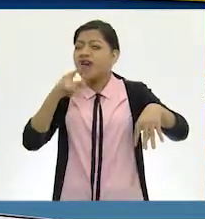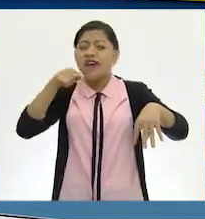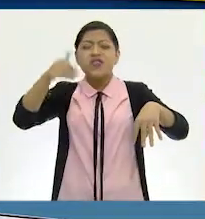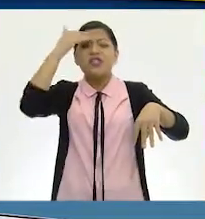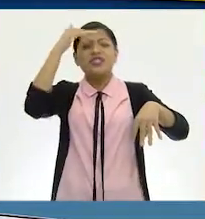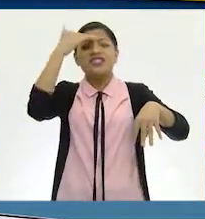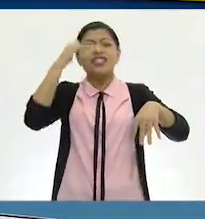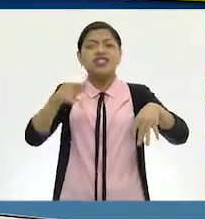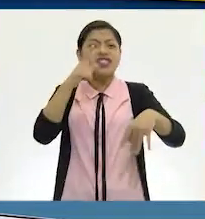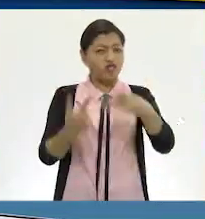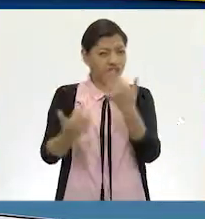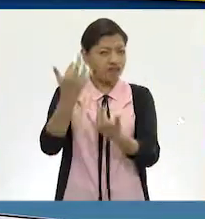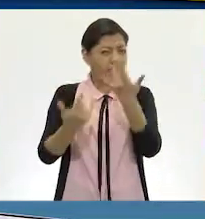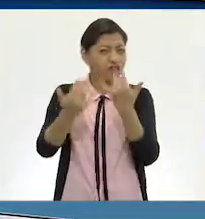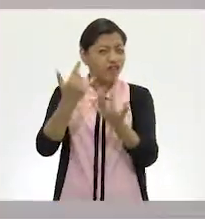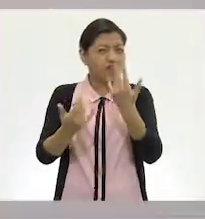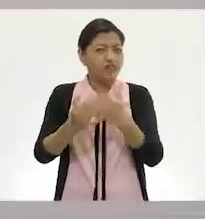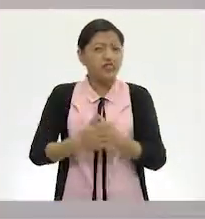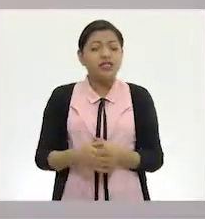Teatro de juego,